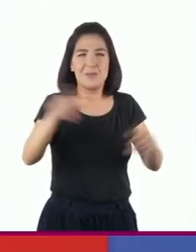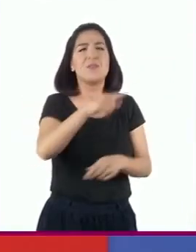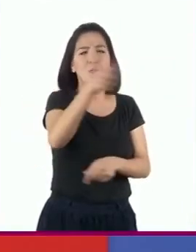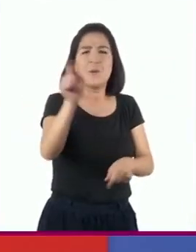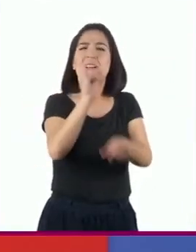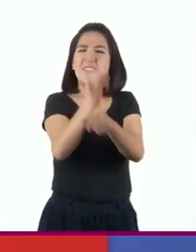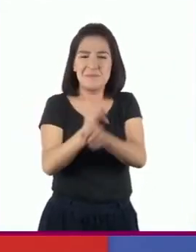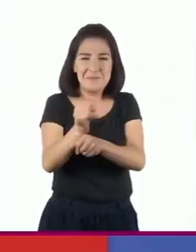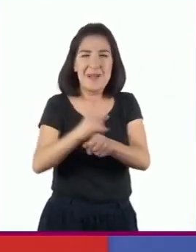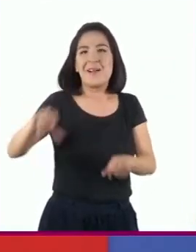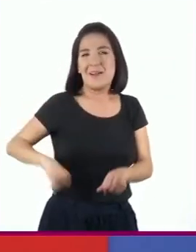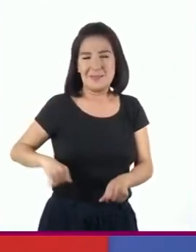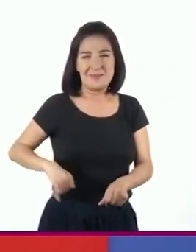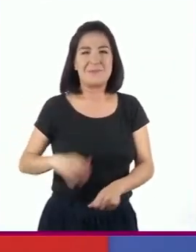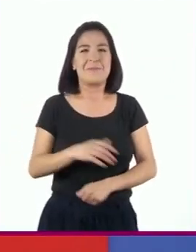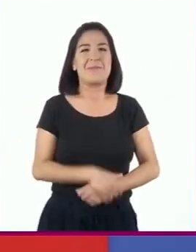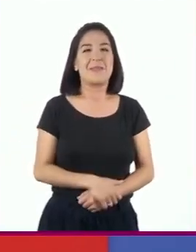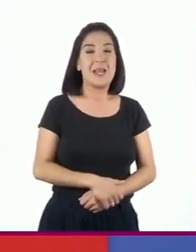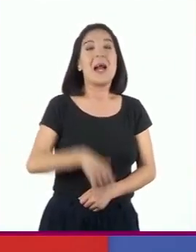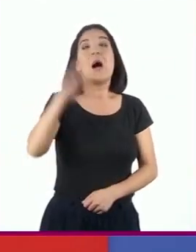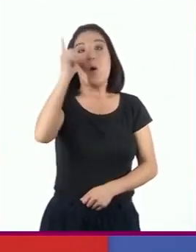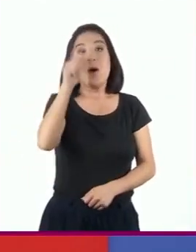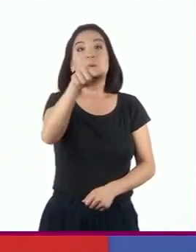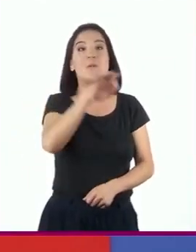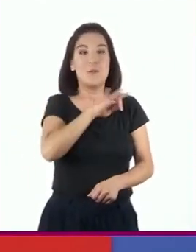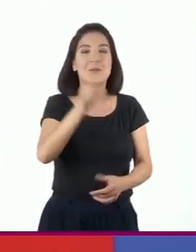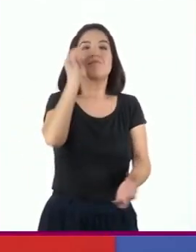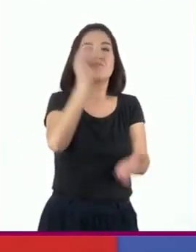que han contribuido a su supervivencia.